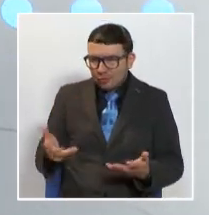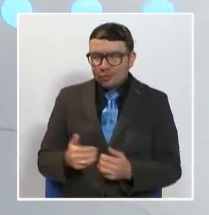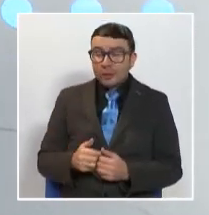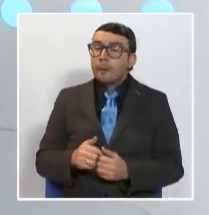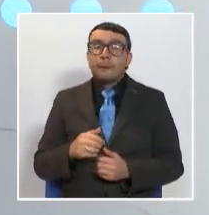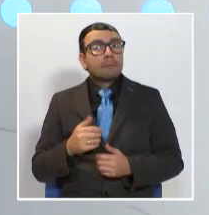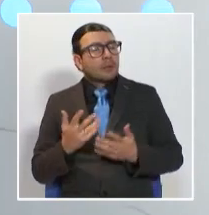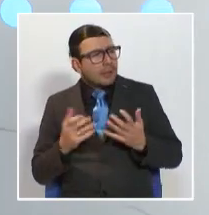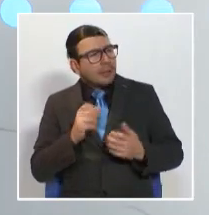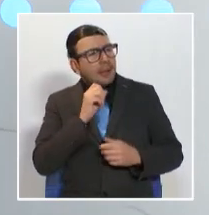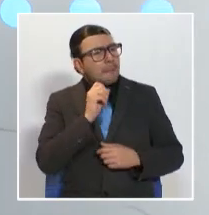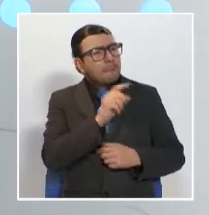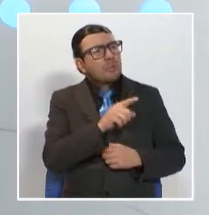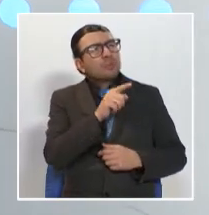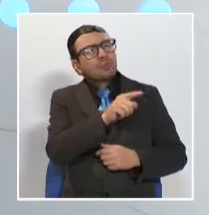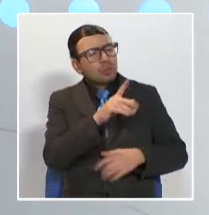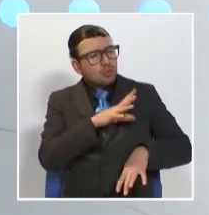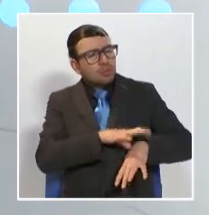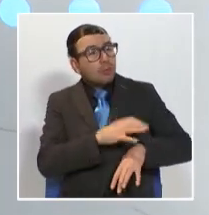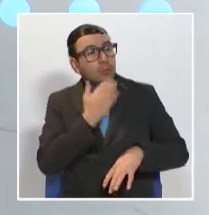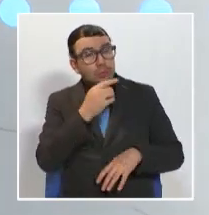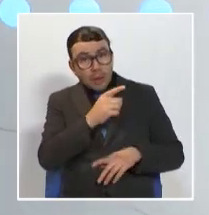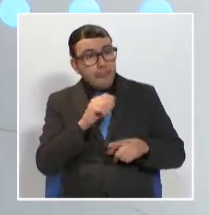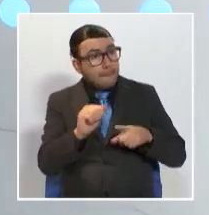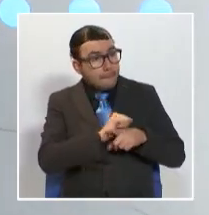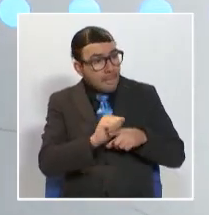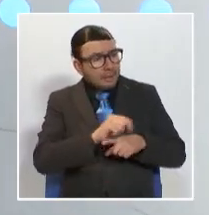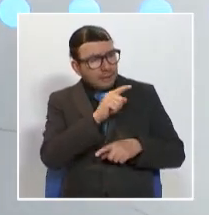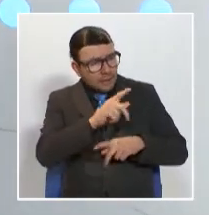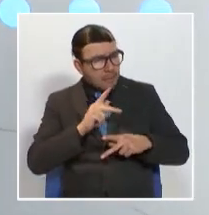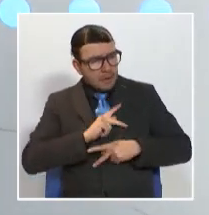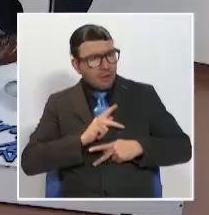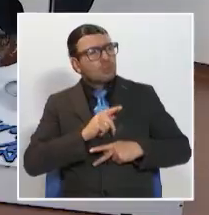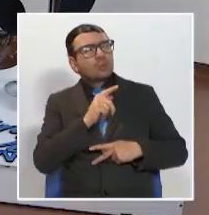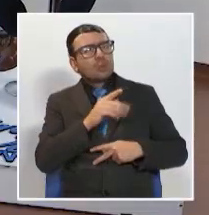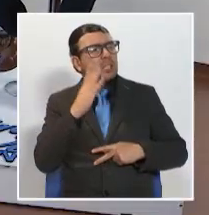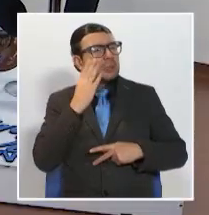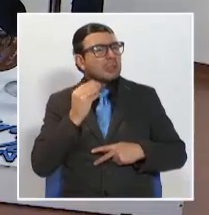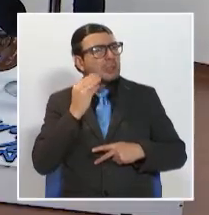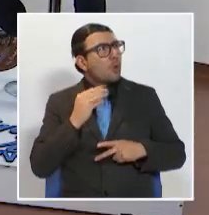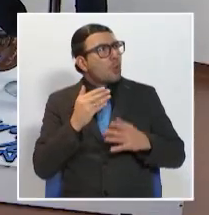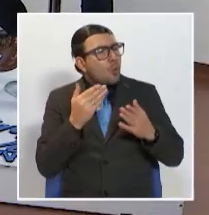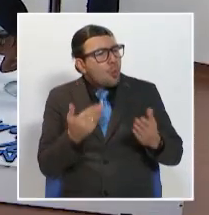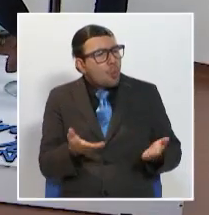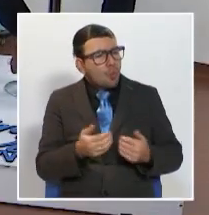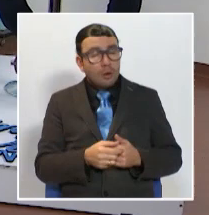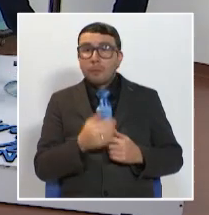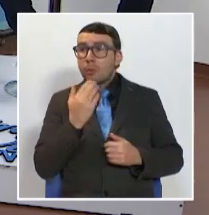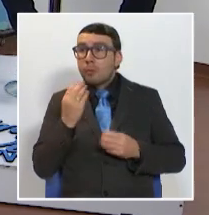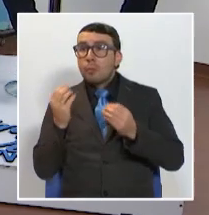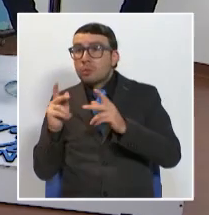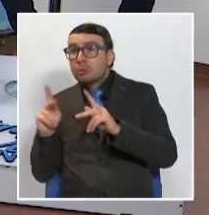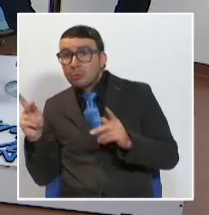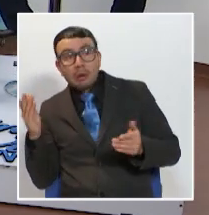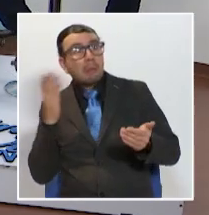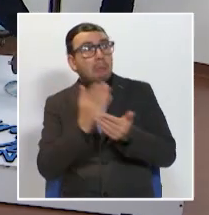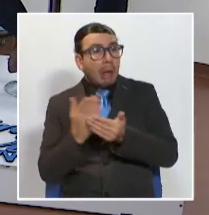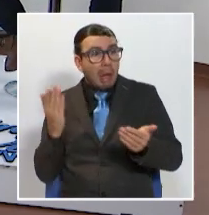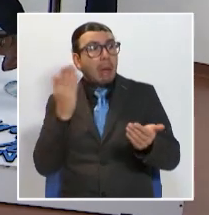nosotros, en tu práctica privada, ¿cuál es tu experiencia? ¿Cuáles son como los motivos de consulta más